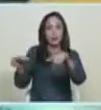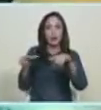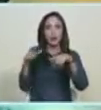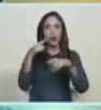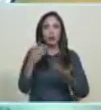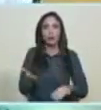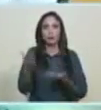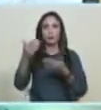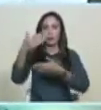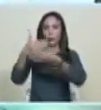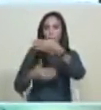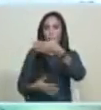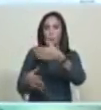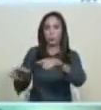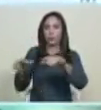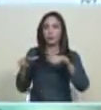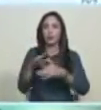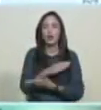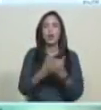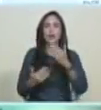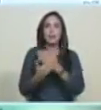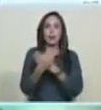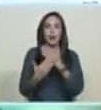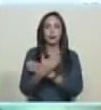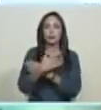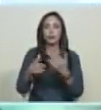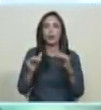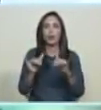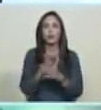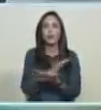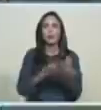¿no? Son certificados impresos en la Casa de la Moneda.